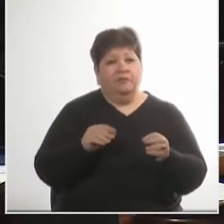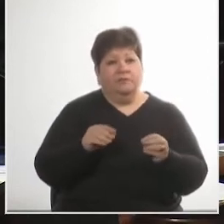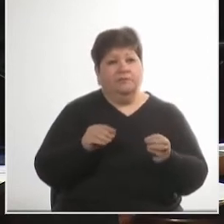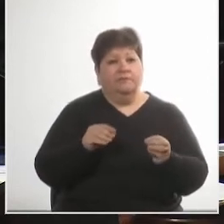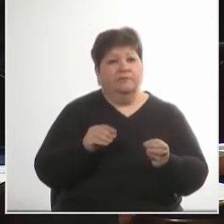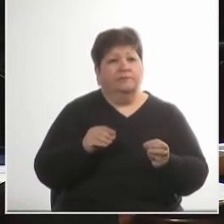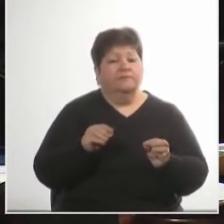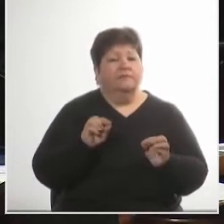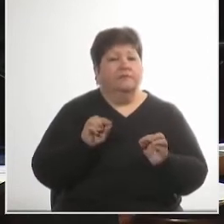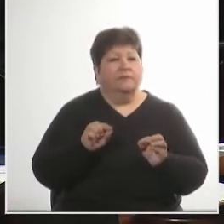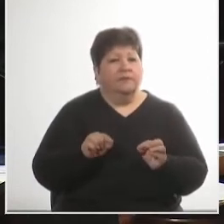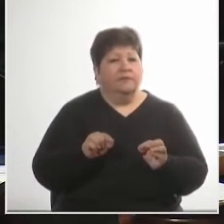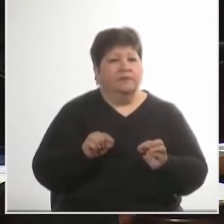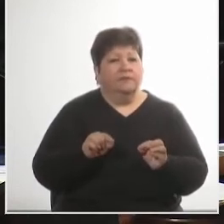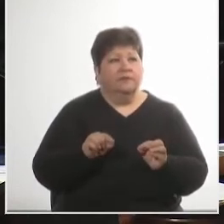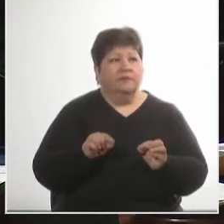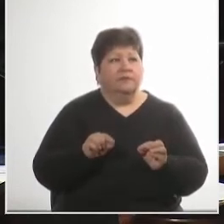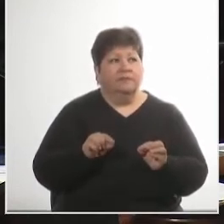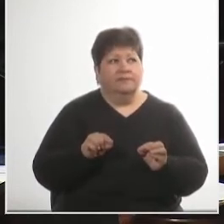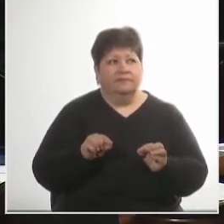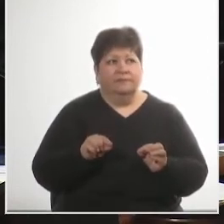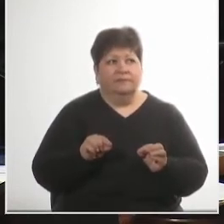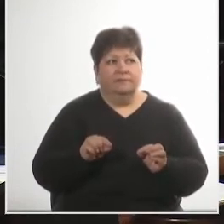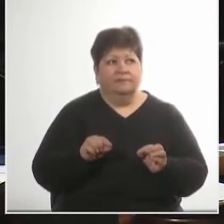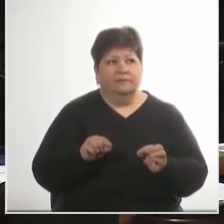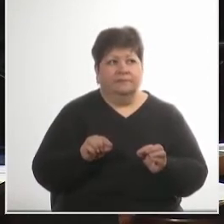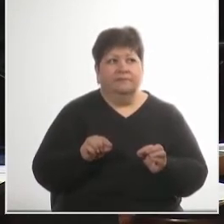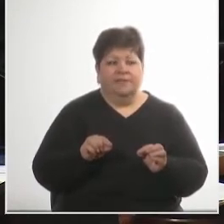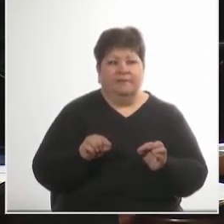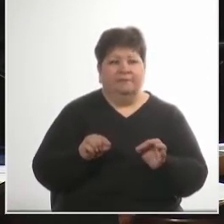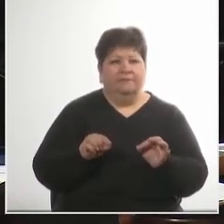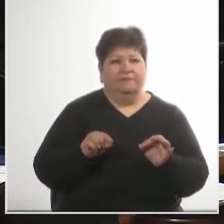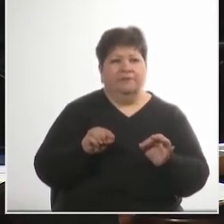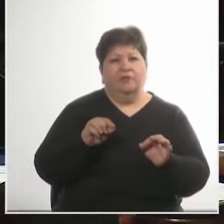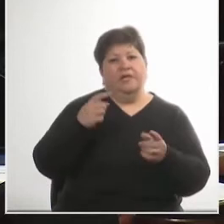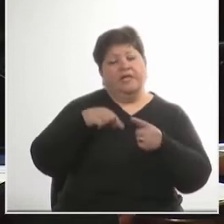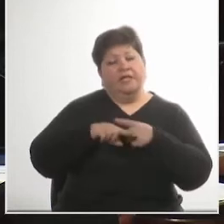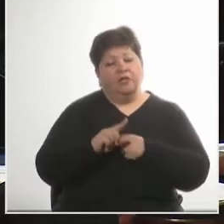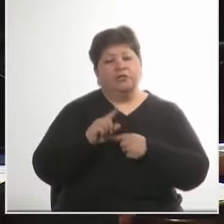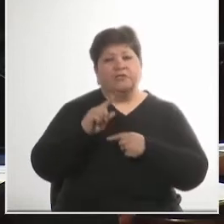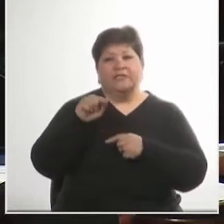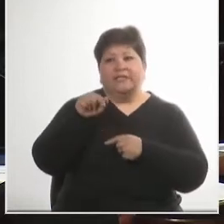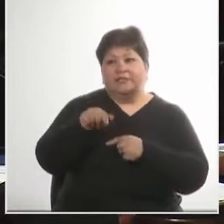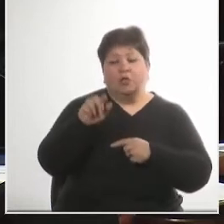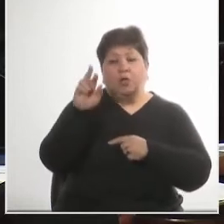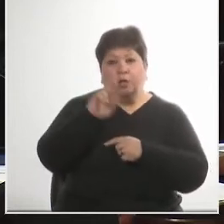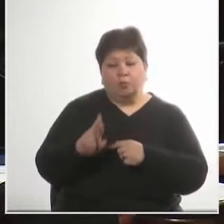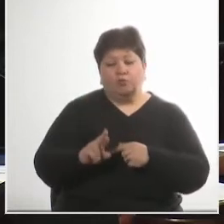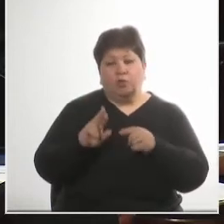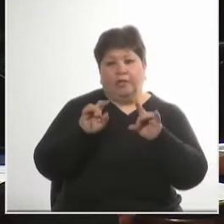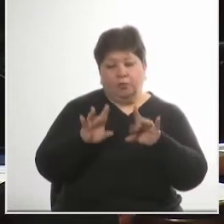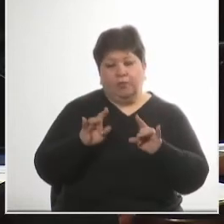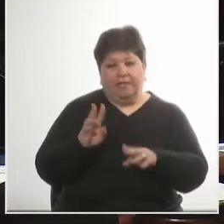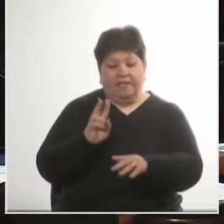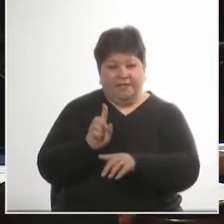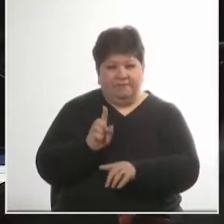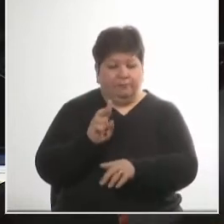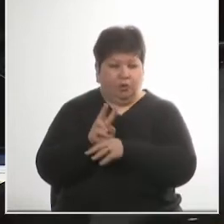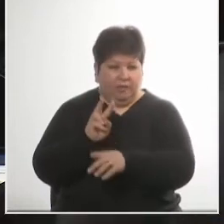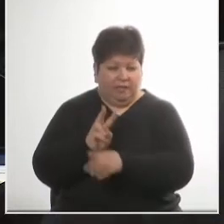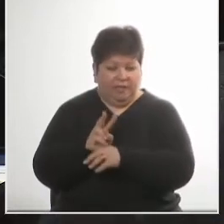Francia, y bueno, desde el punto de vista de los franceses lo considero muy razonable, es proteger su